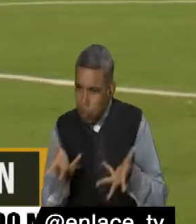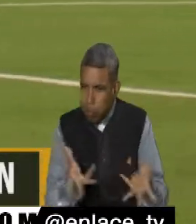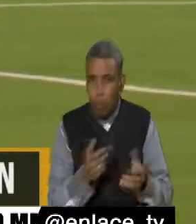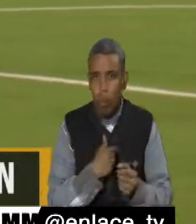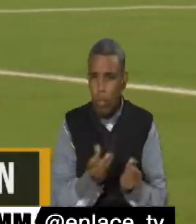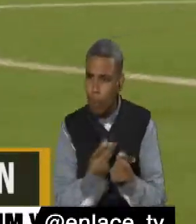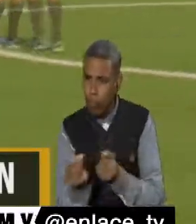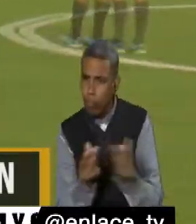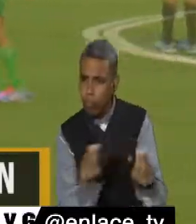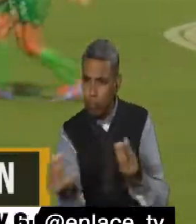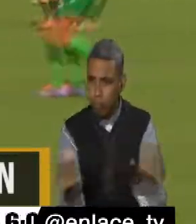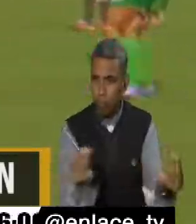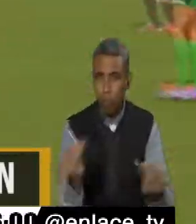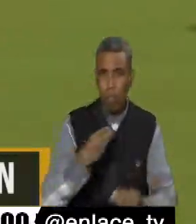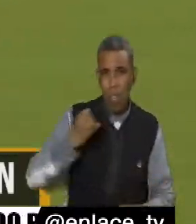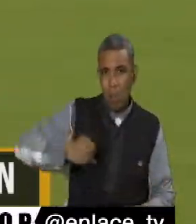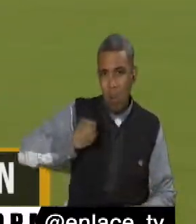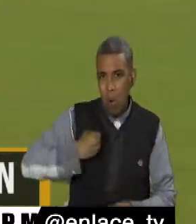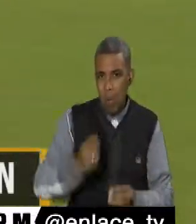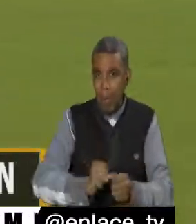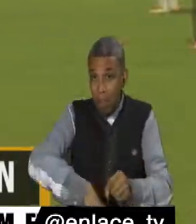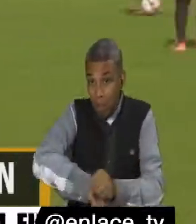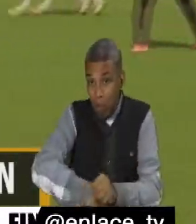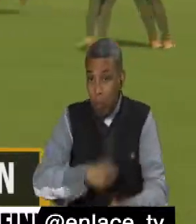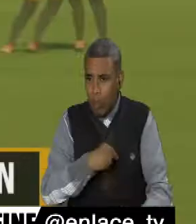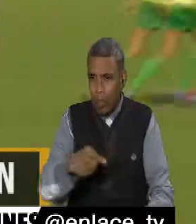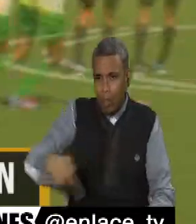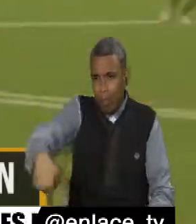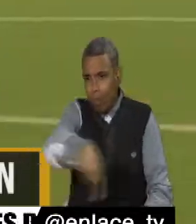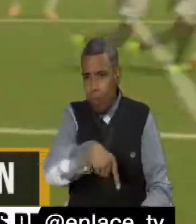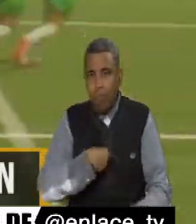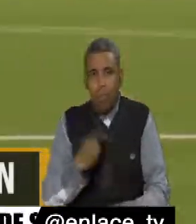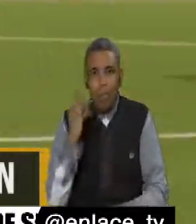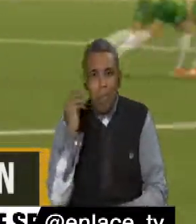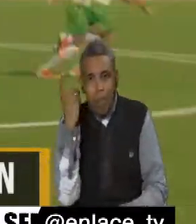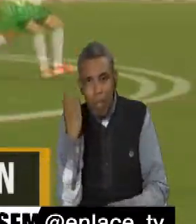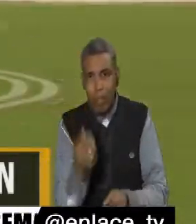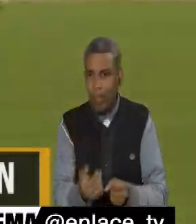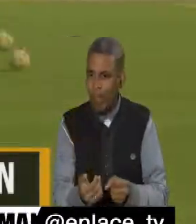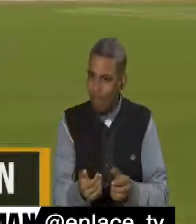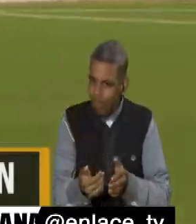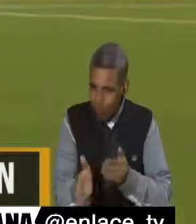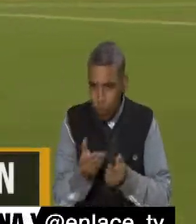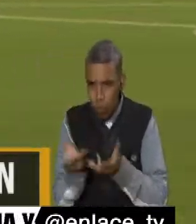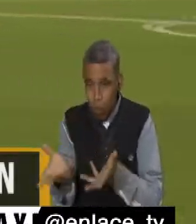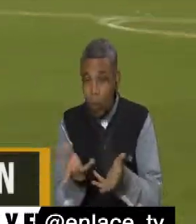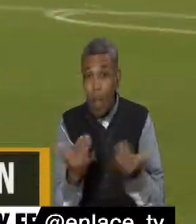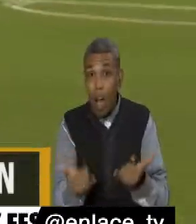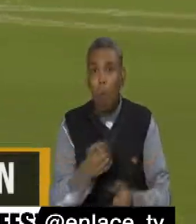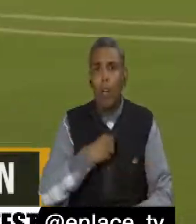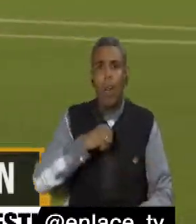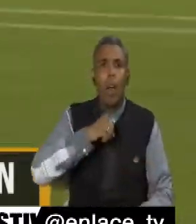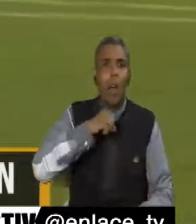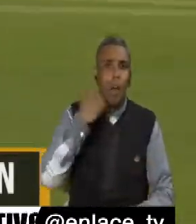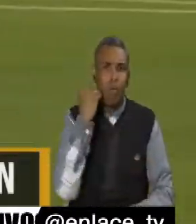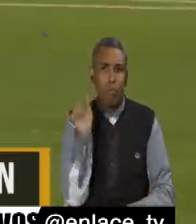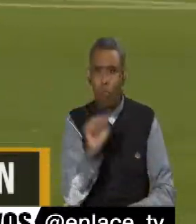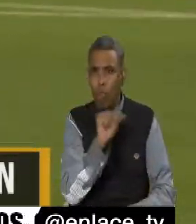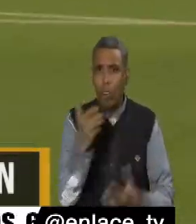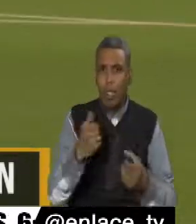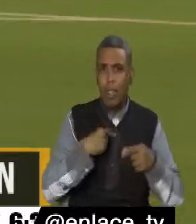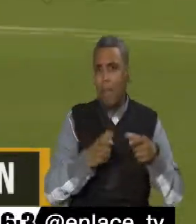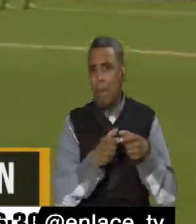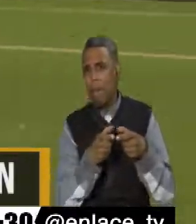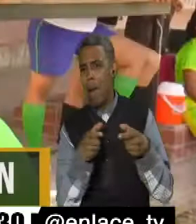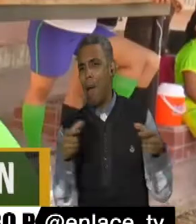las niñas en el deporte, en el fútbol. Las niñas en Barranca pues todas ahora quieren jugar fútbol, claro que algunas pues